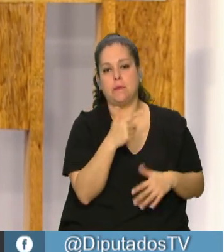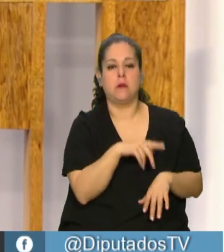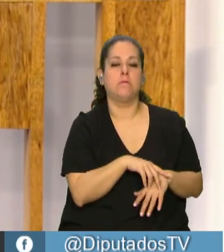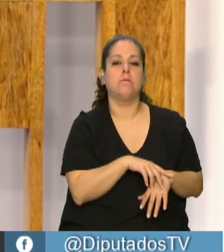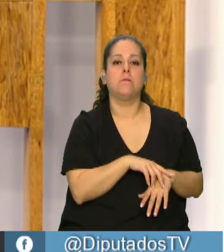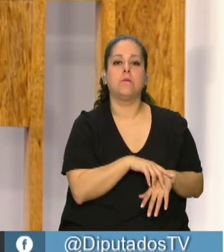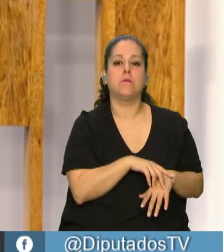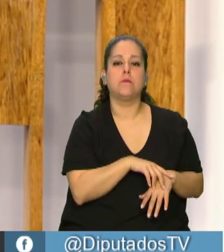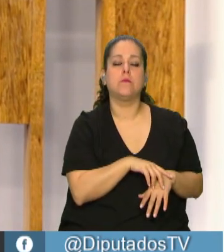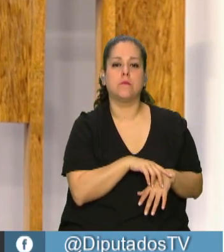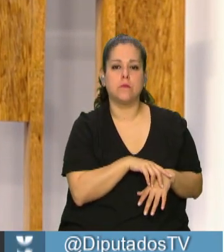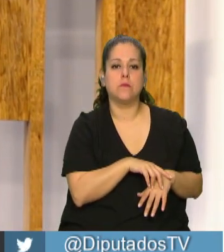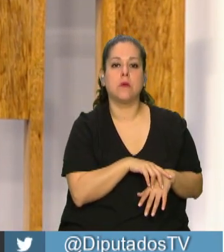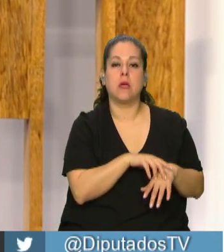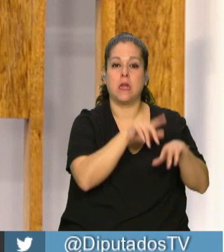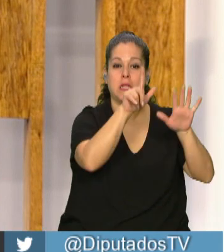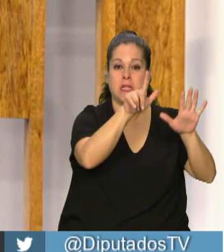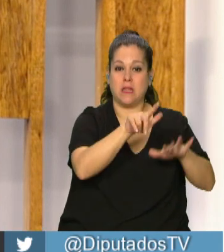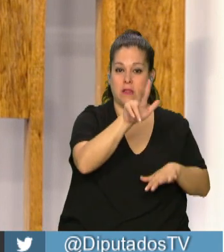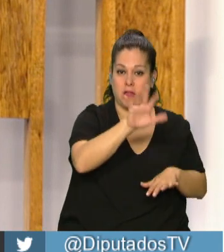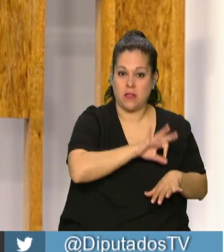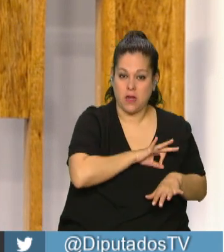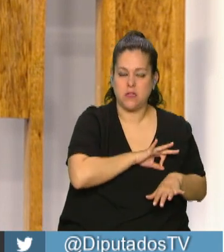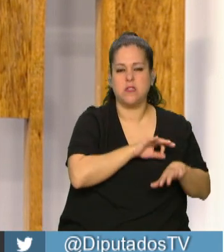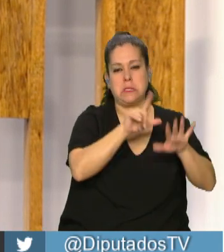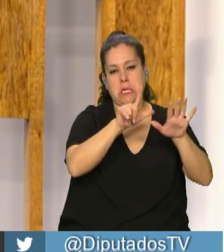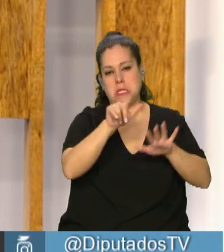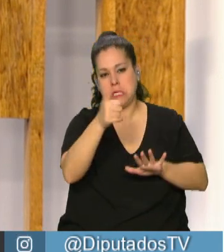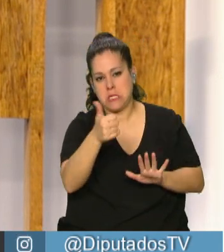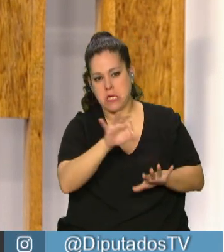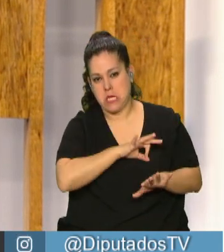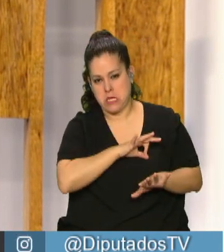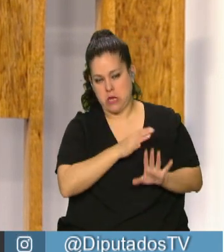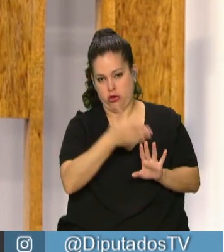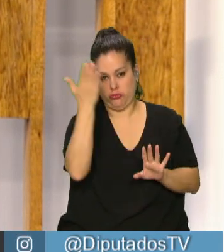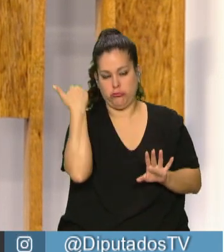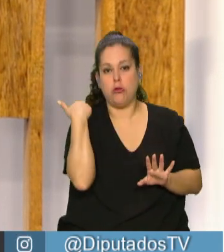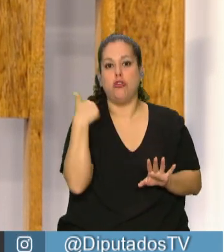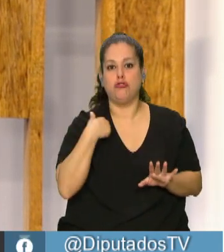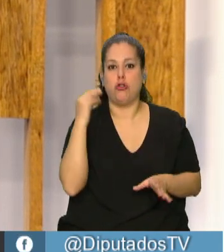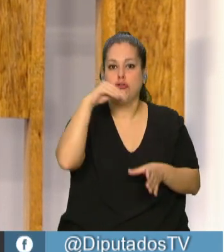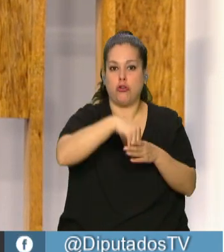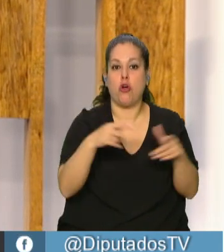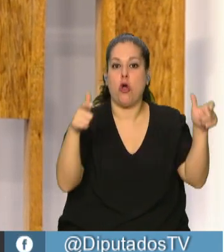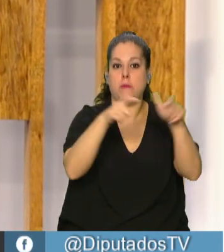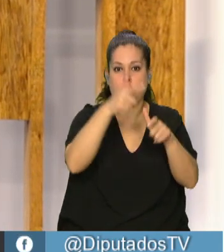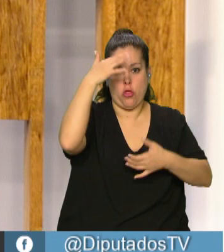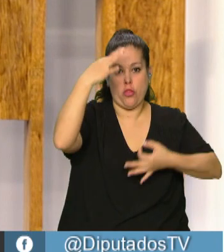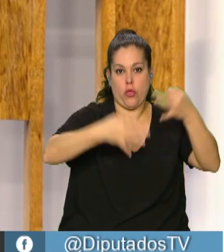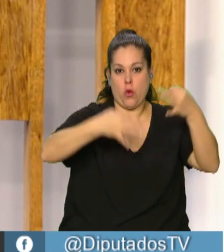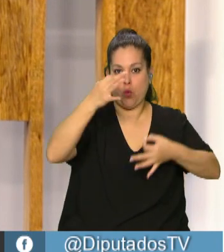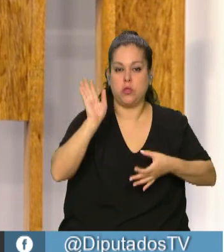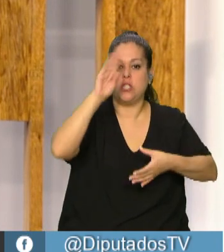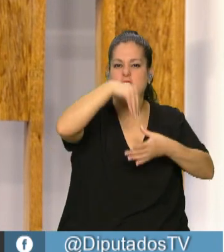el 76, yo fui secretario de la Comisión de Justicia. En ese momento no se